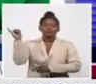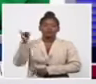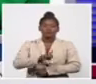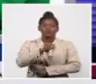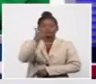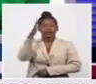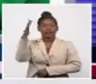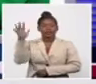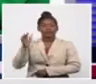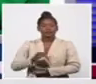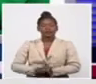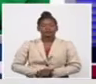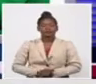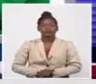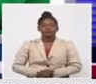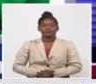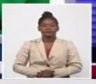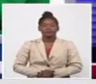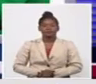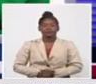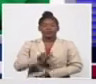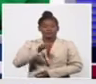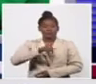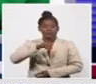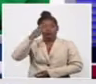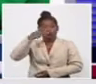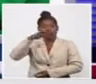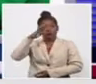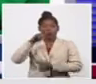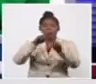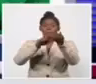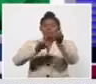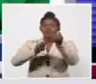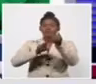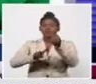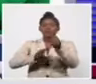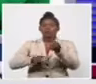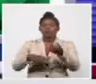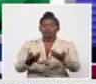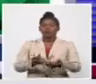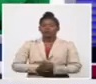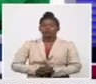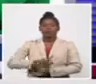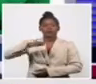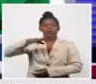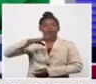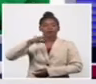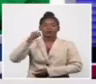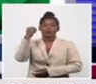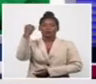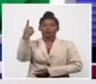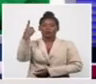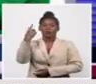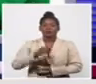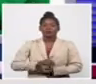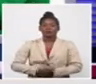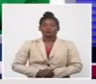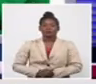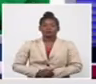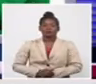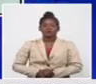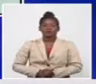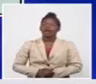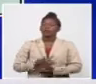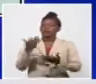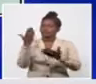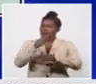los autóctonos por provincia. Pinar del Río 1, los importados